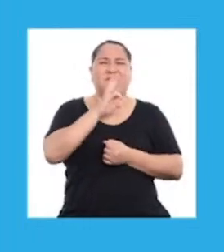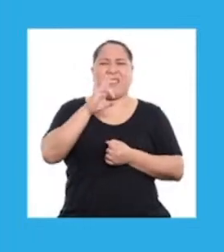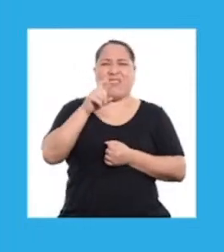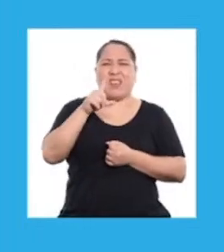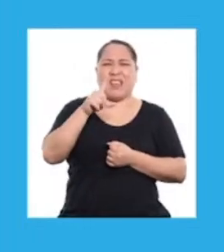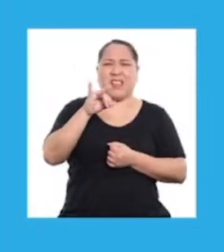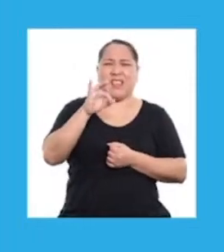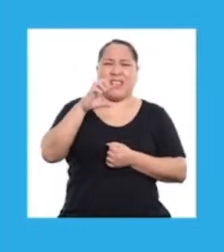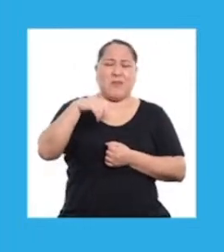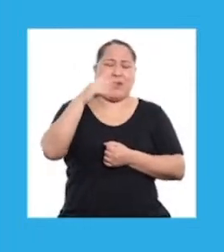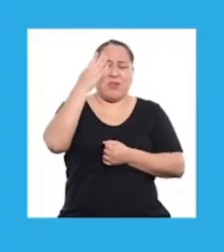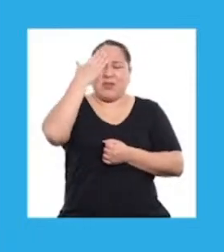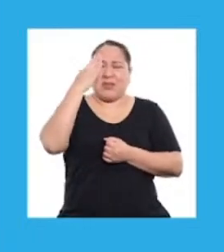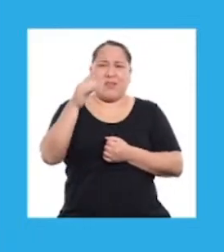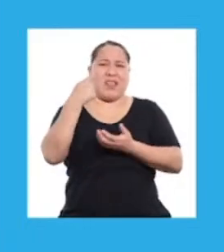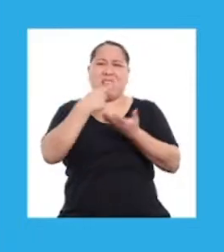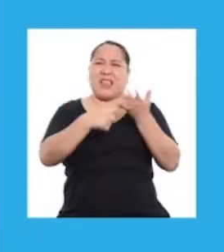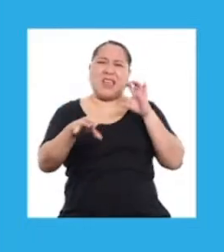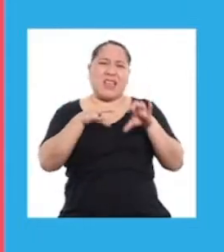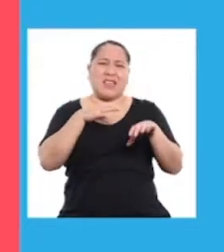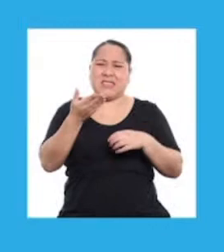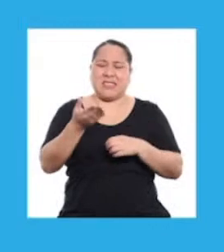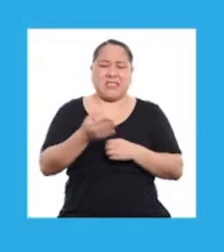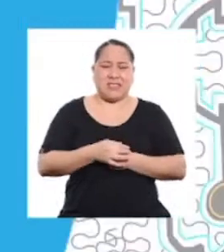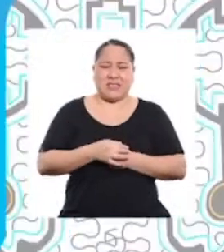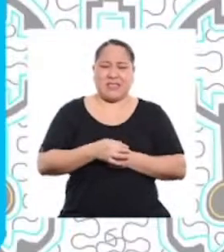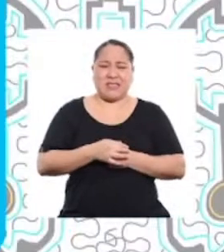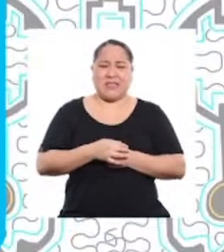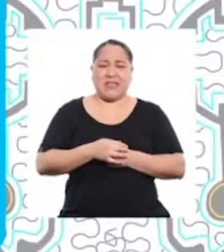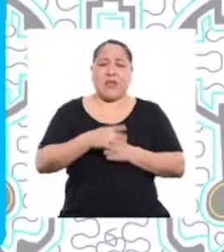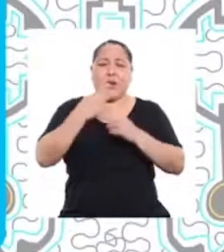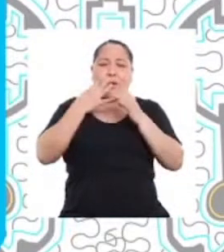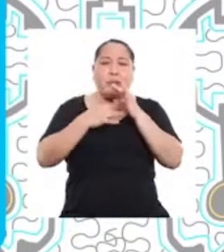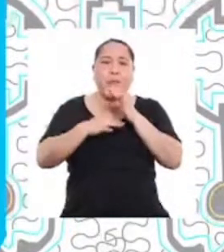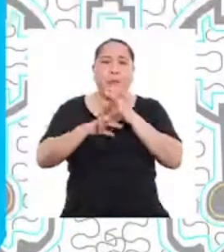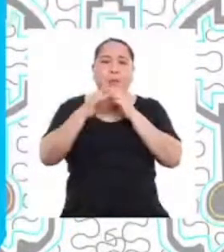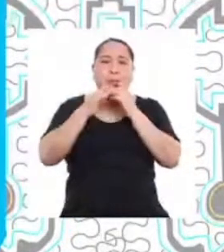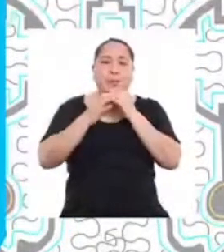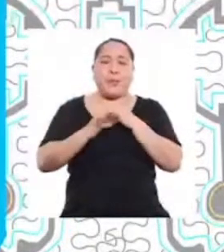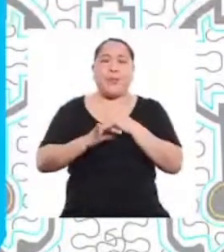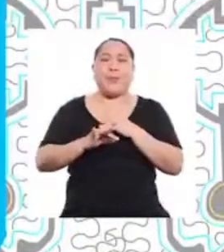Felipe! Parece que no se dio cuenta de lo que estaba haciendo.